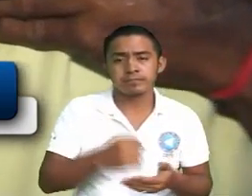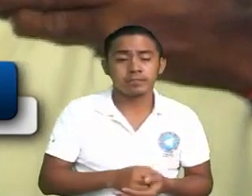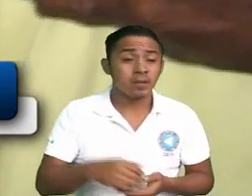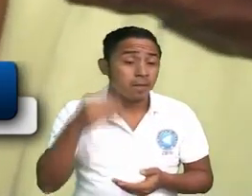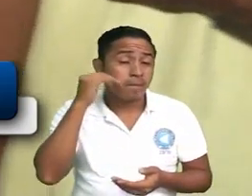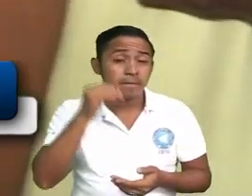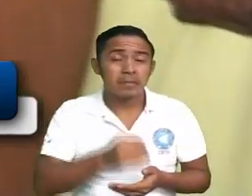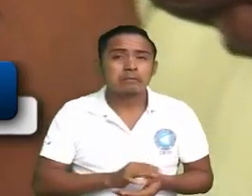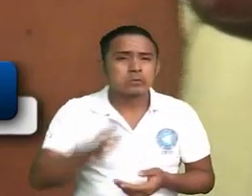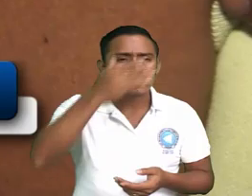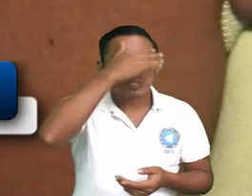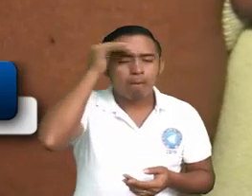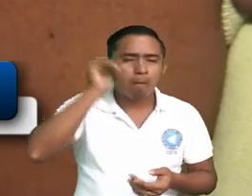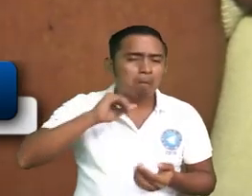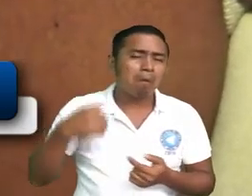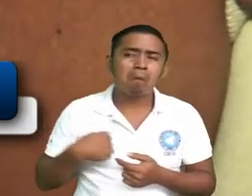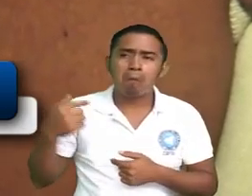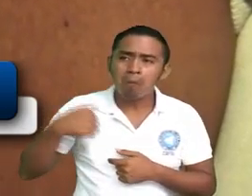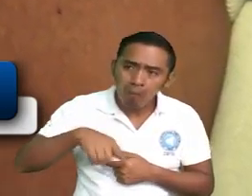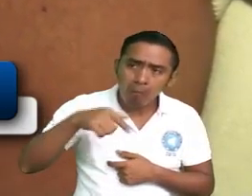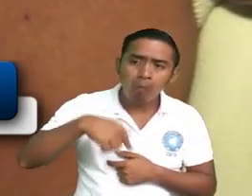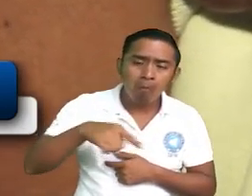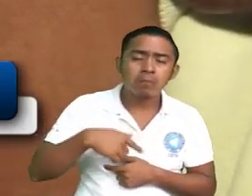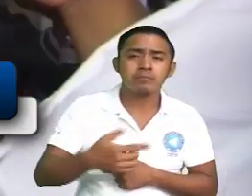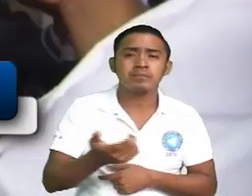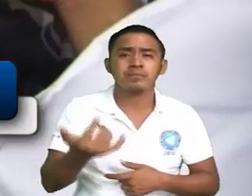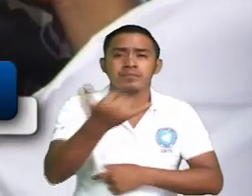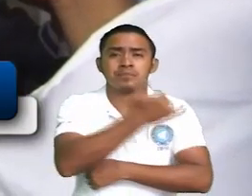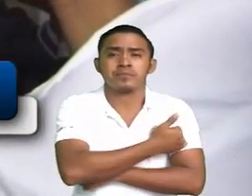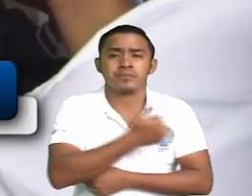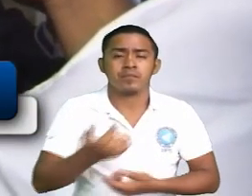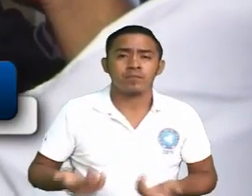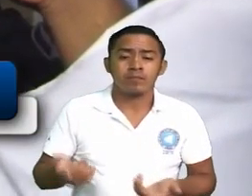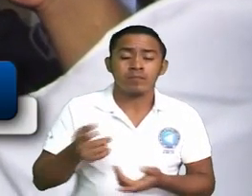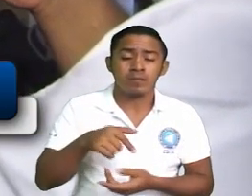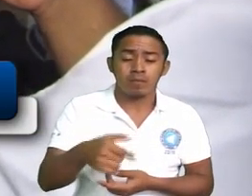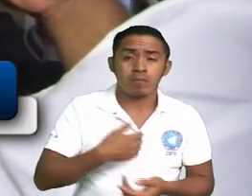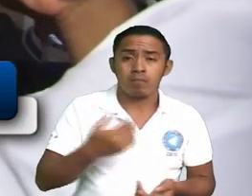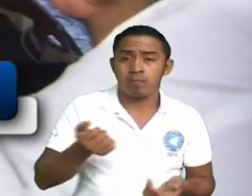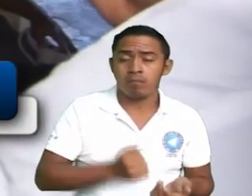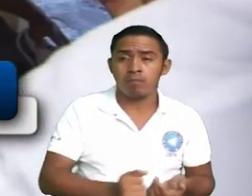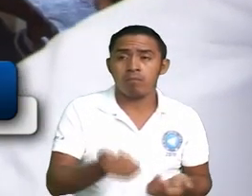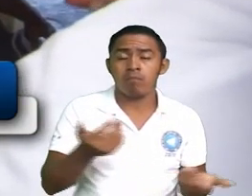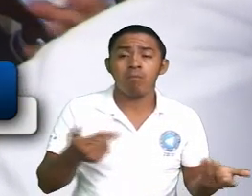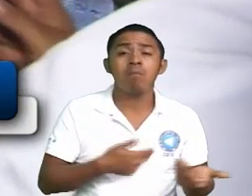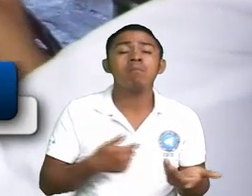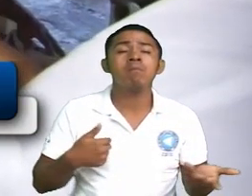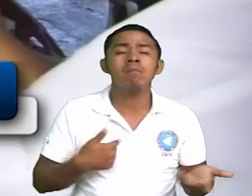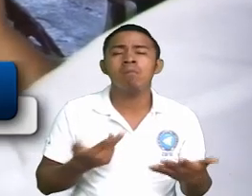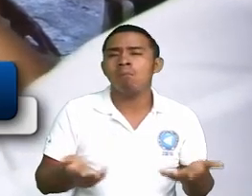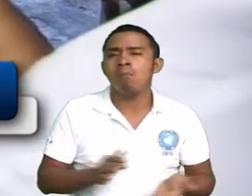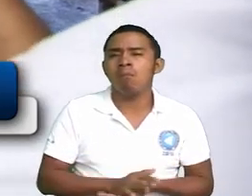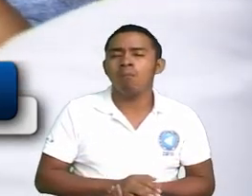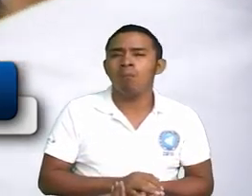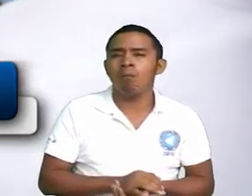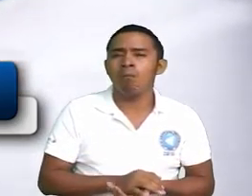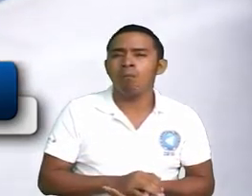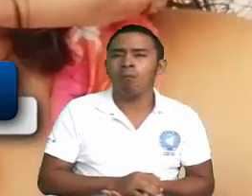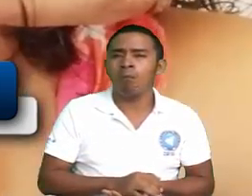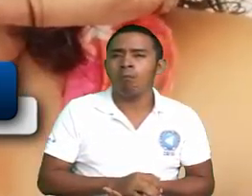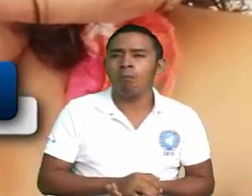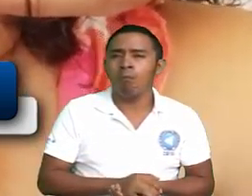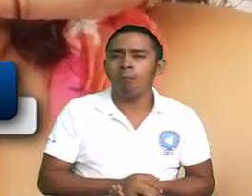que la secuencia, olvidamos el esquema de vacuna que le toca o la vacuna que le toca a nuestros hijos? Eso se llama esquema de